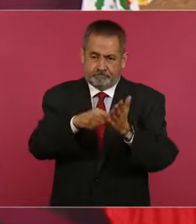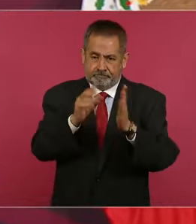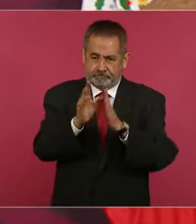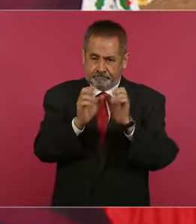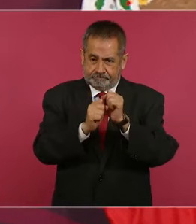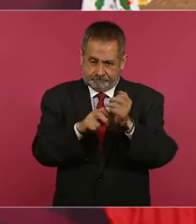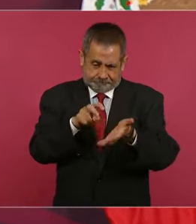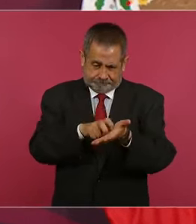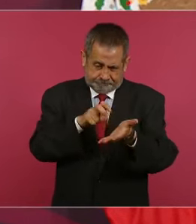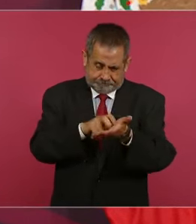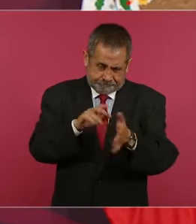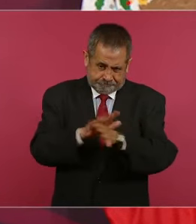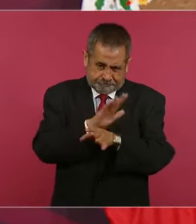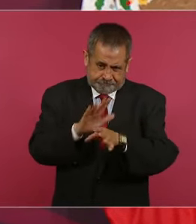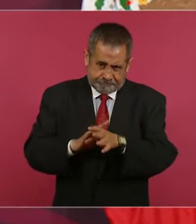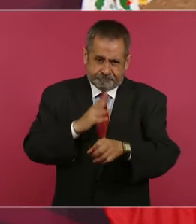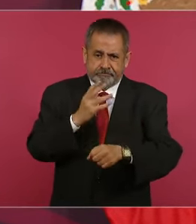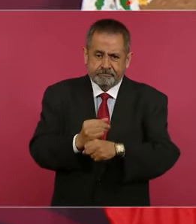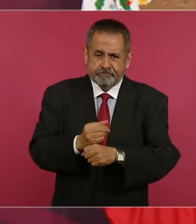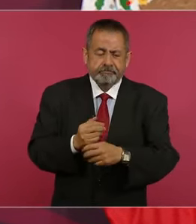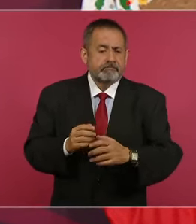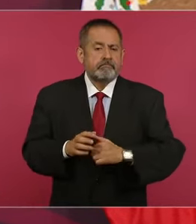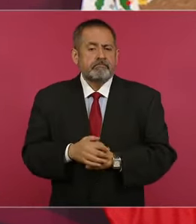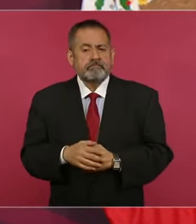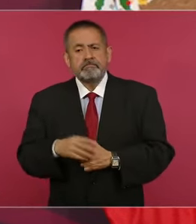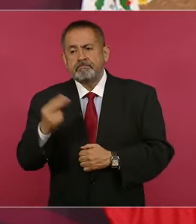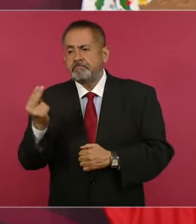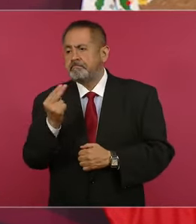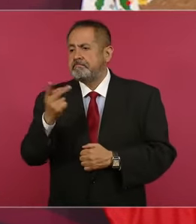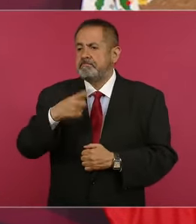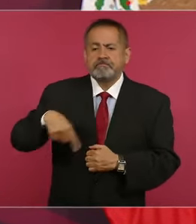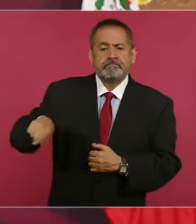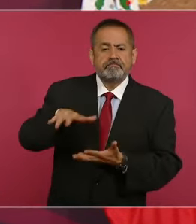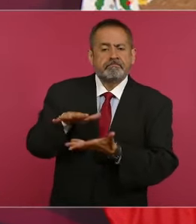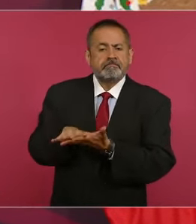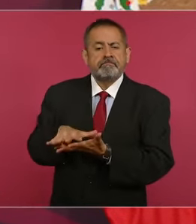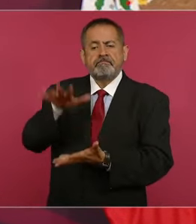Desde luego, para eso se necesita contar con mayoría,